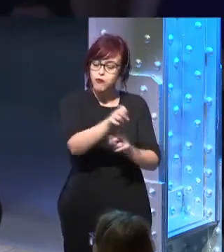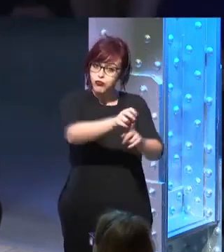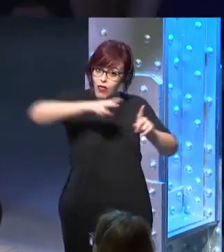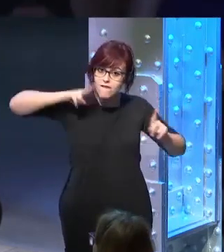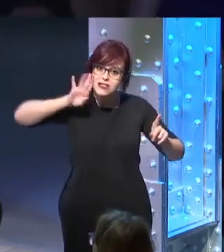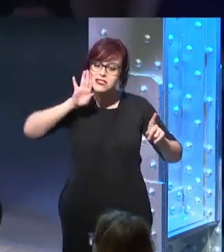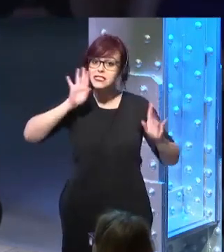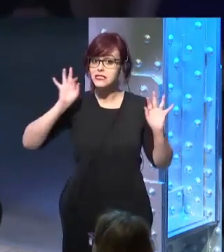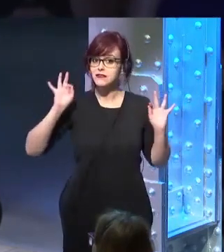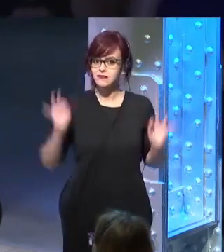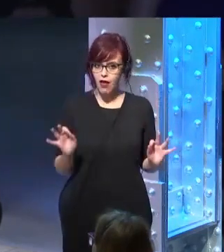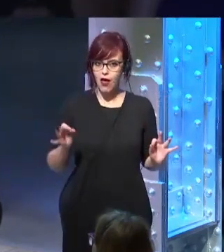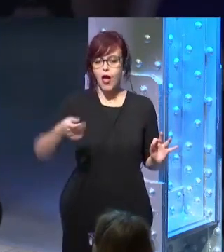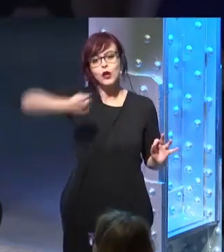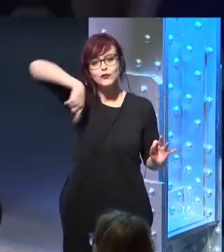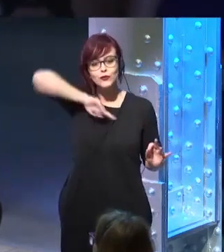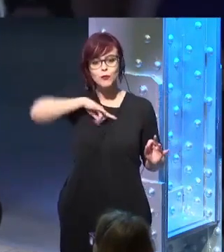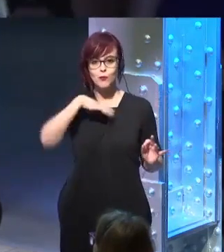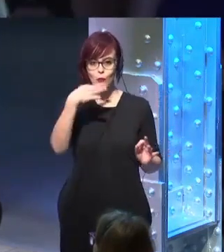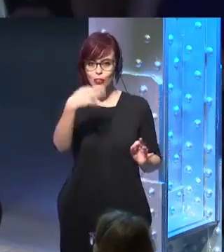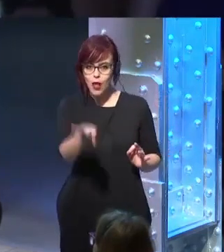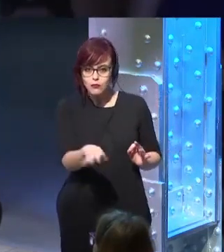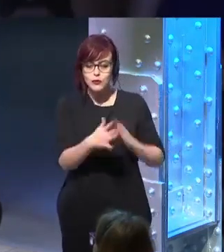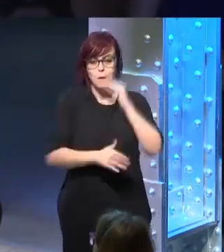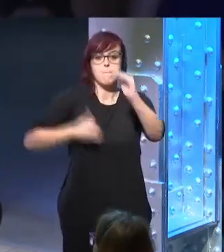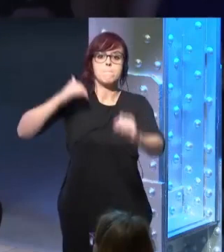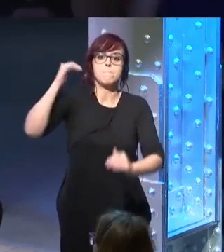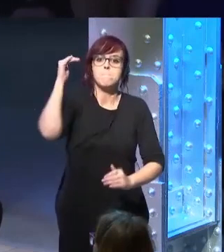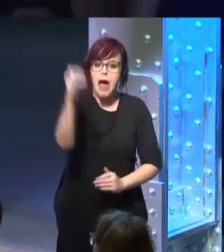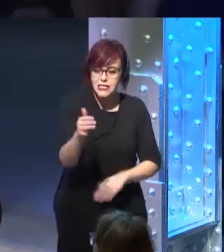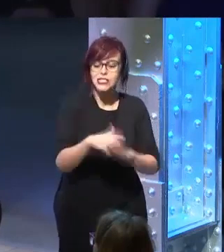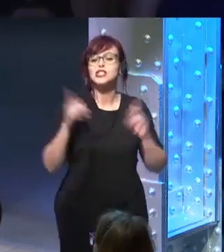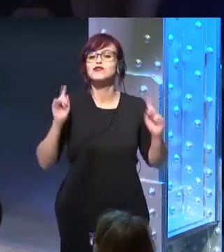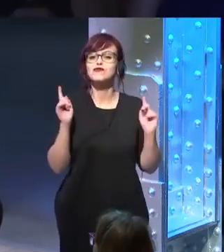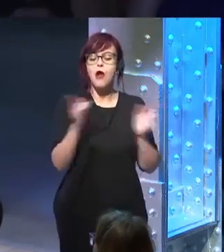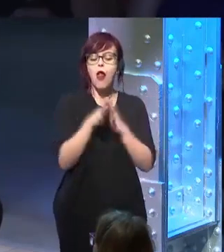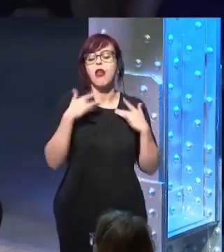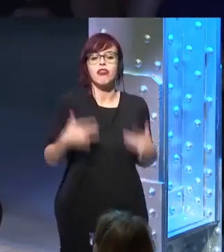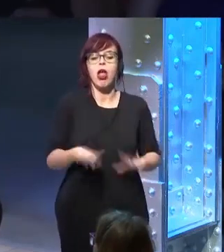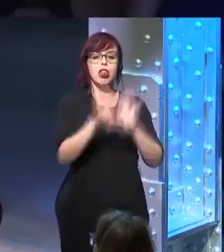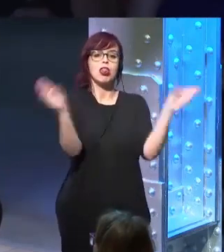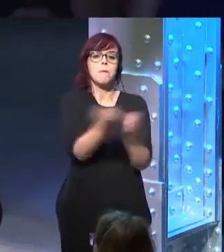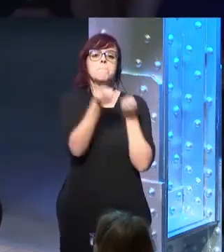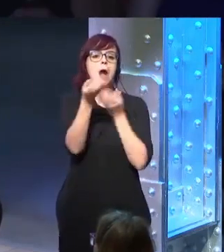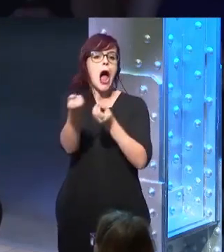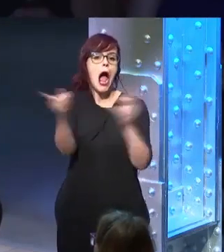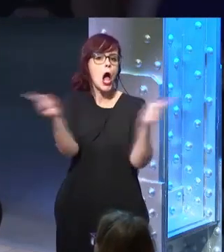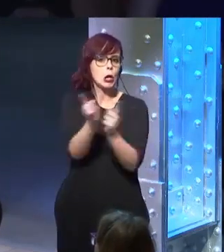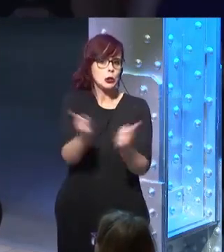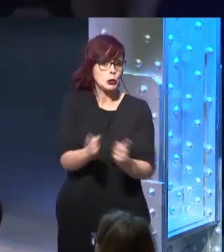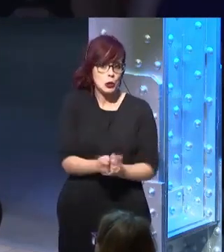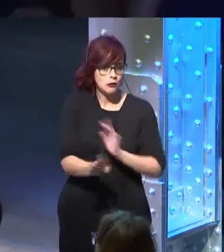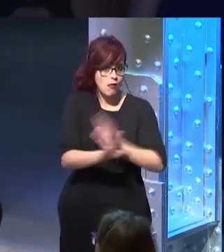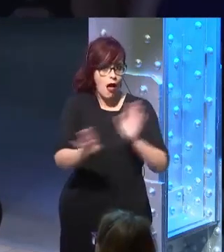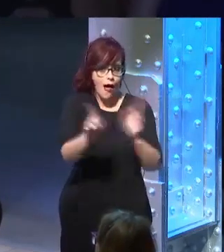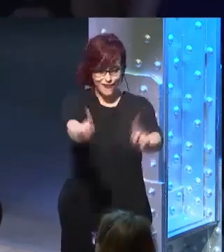perspectiva, podamos ir más allá del diagnóstico sencillo que muchas veces se escucha, en el sentido de que